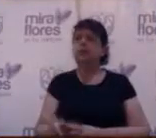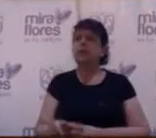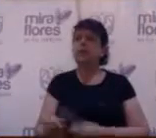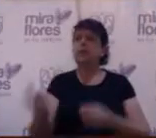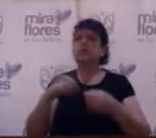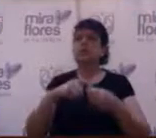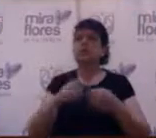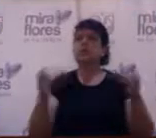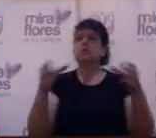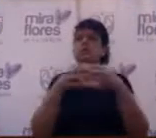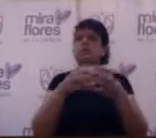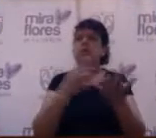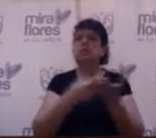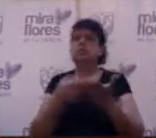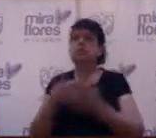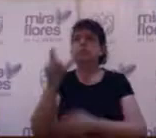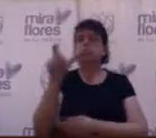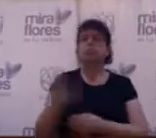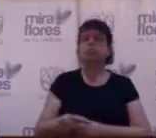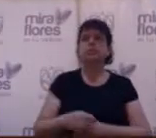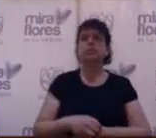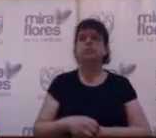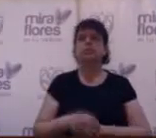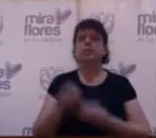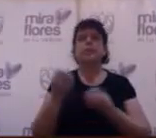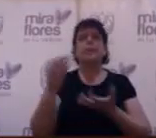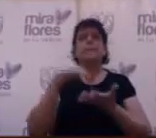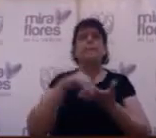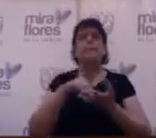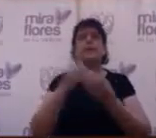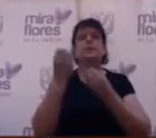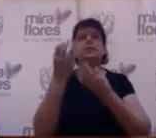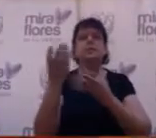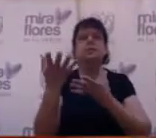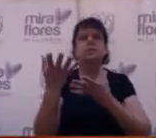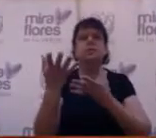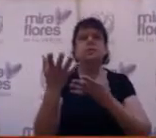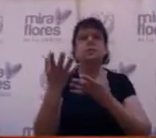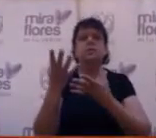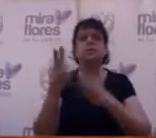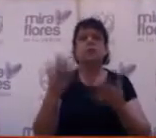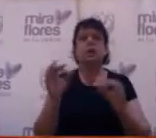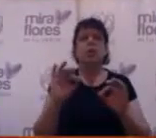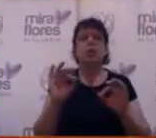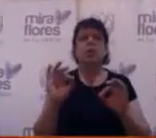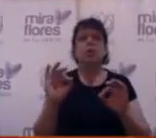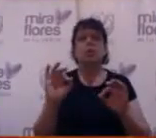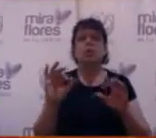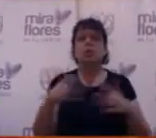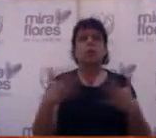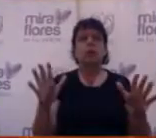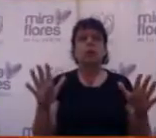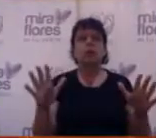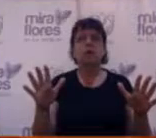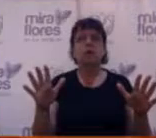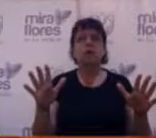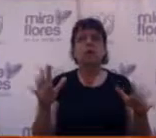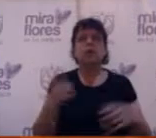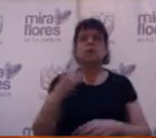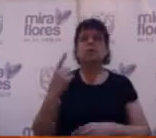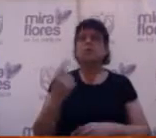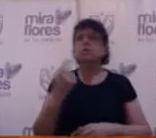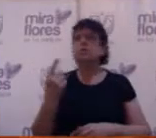tener mayor información al respecto. Y no tenemos nada en el despacho. O sea, tenemos sección